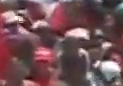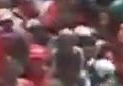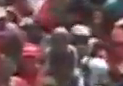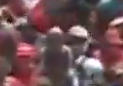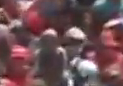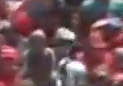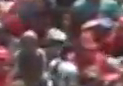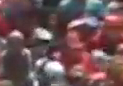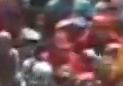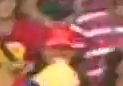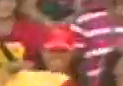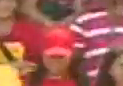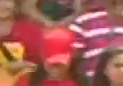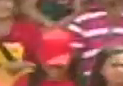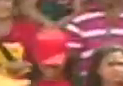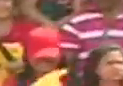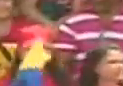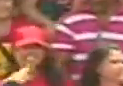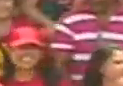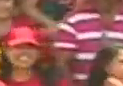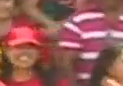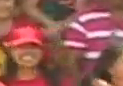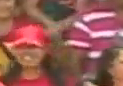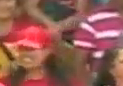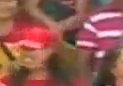Guerrero. Juventud de Pedraza.